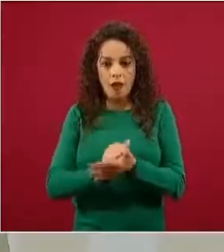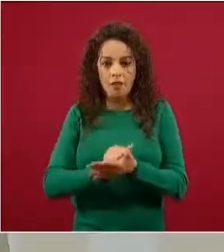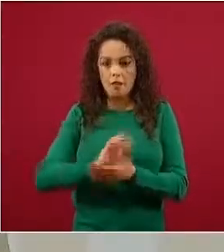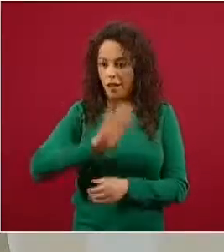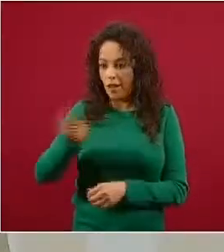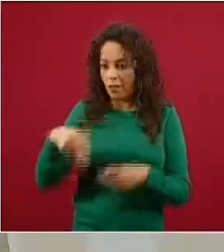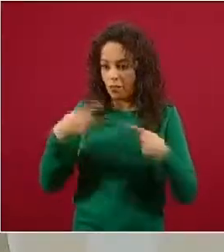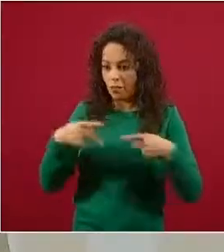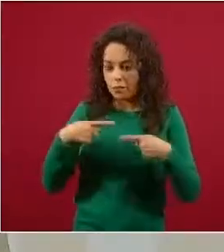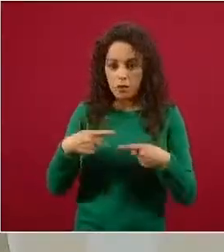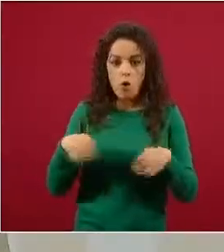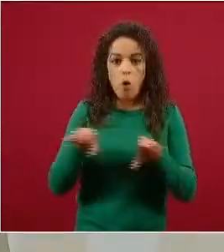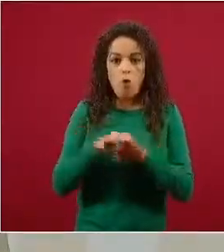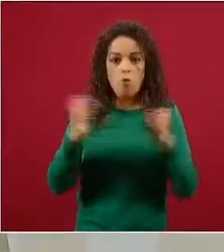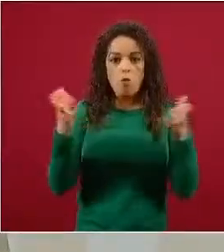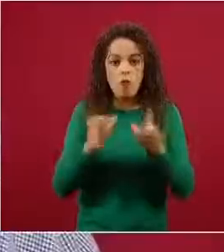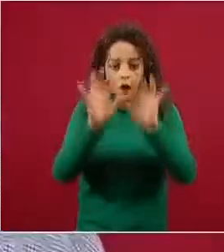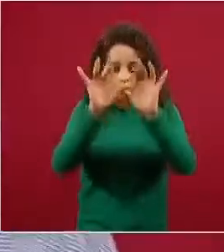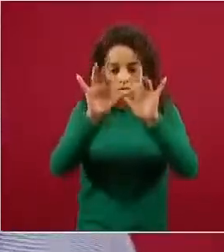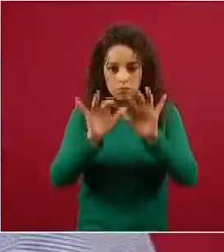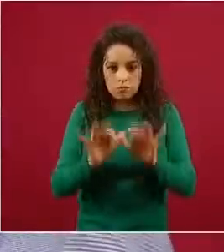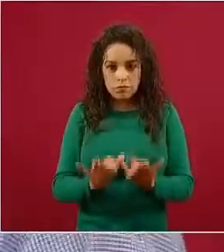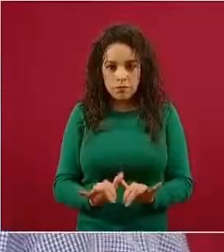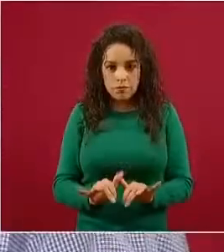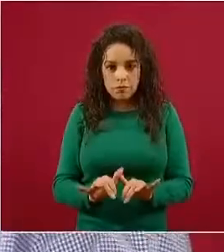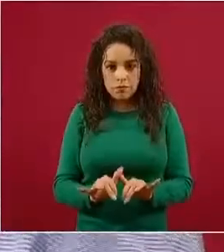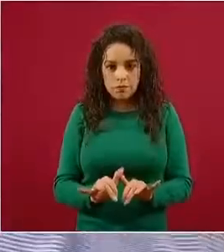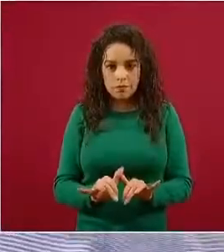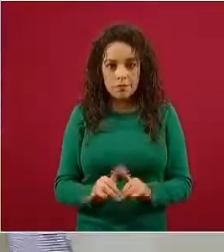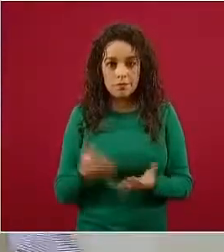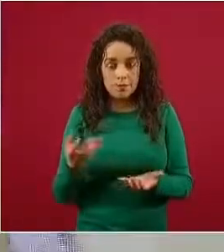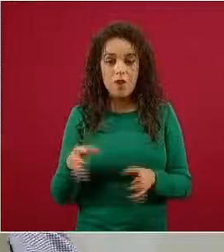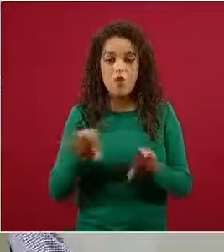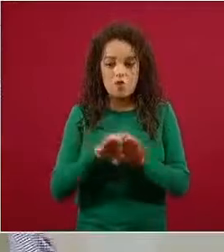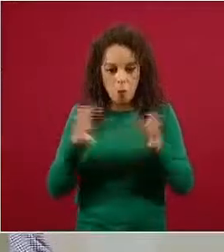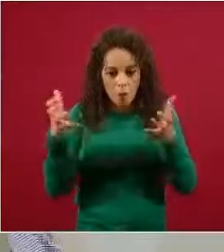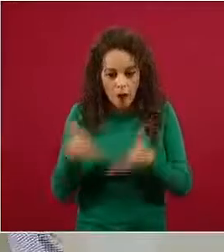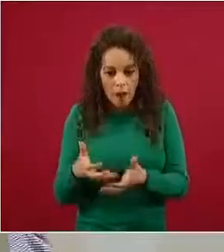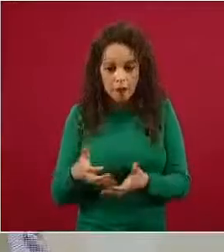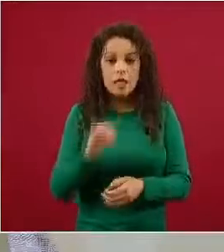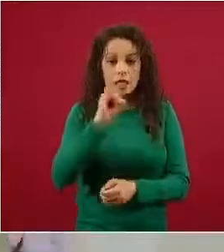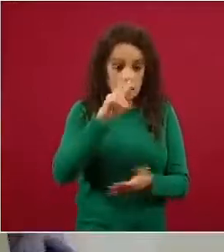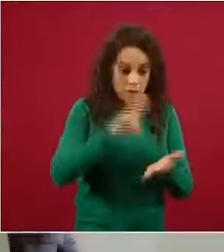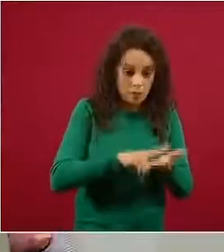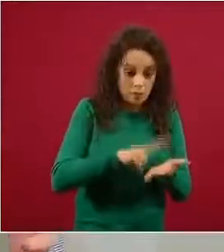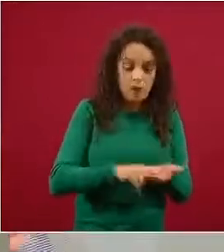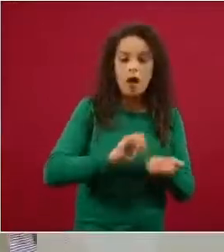esto. Eso, nada más. Muchas gracias por las preguntas.